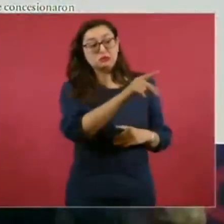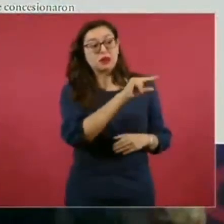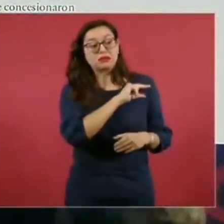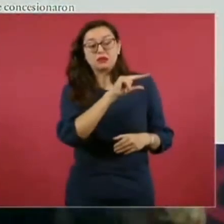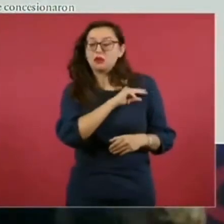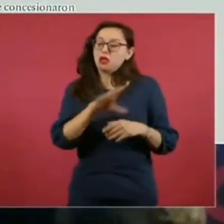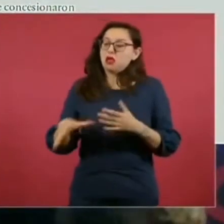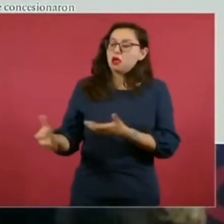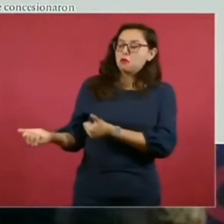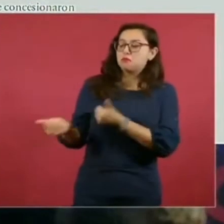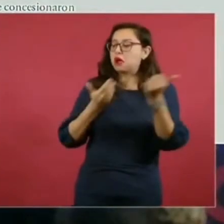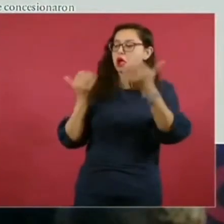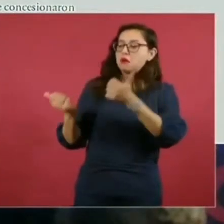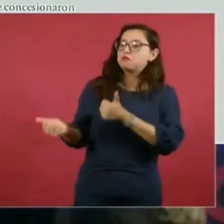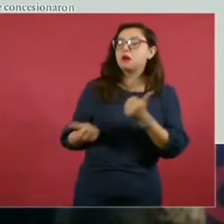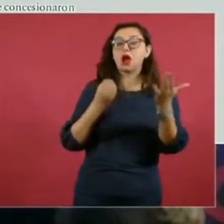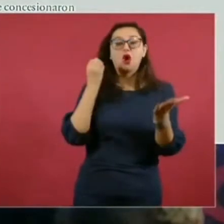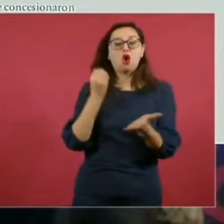cobre.